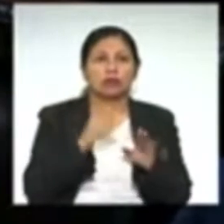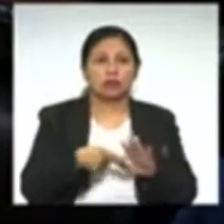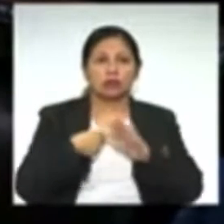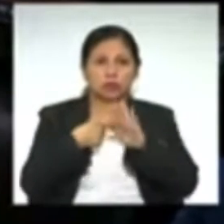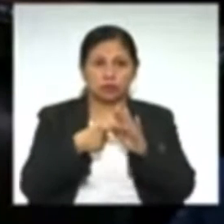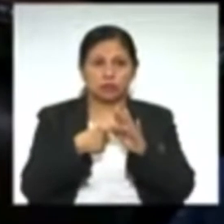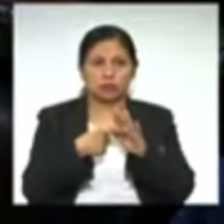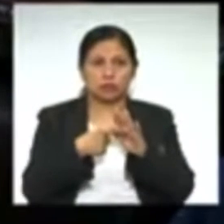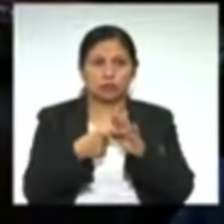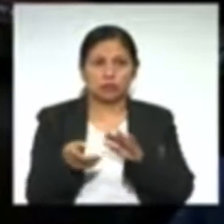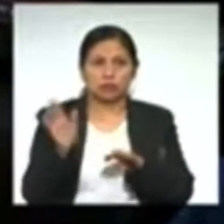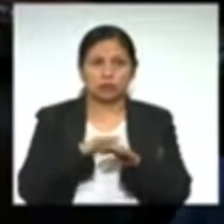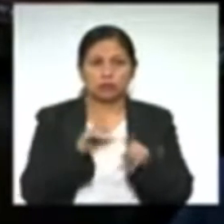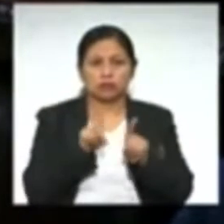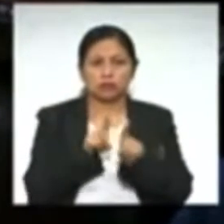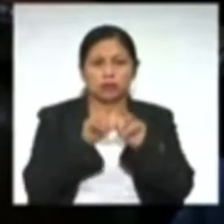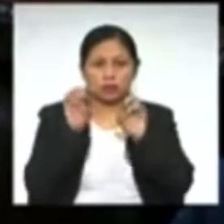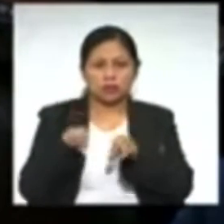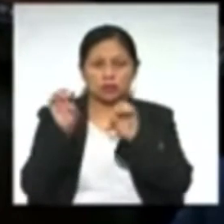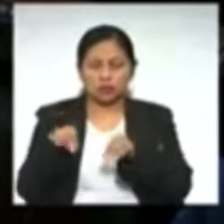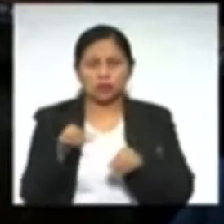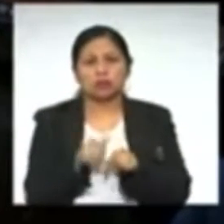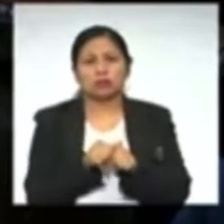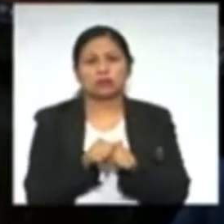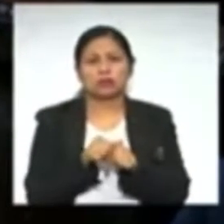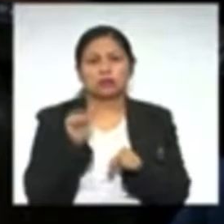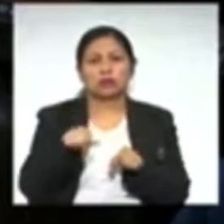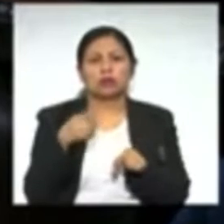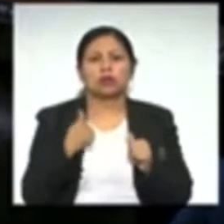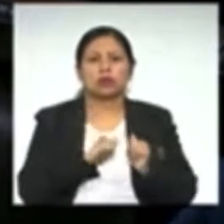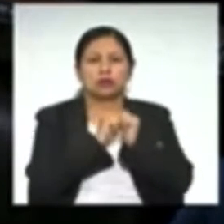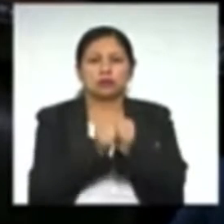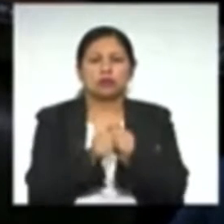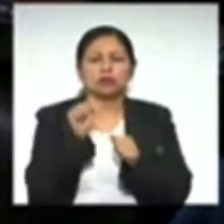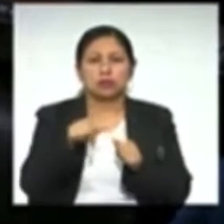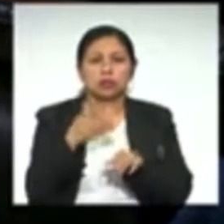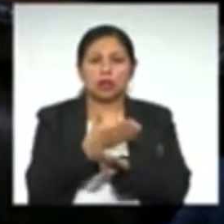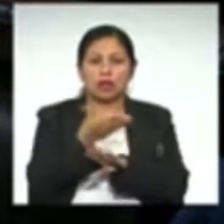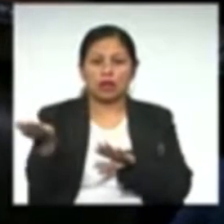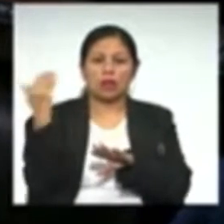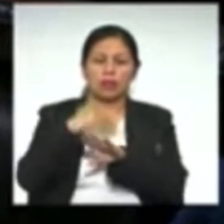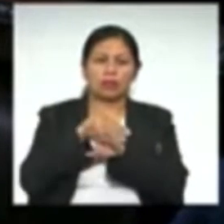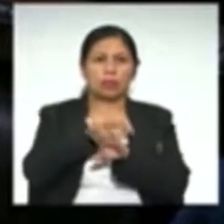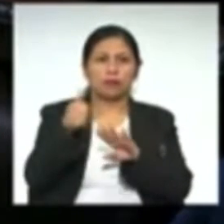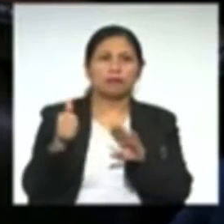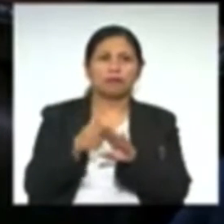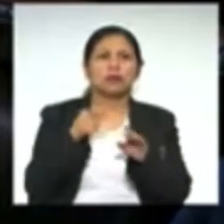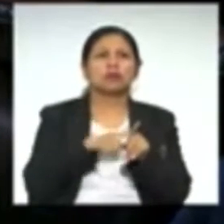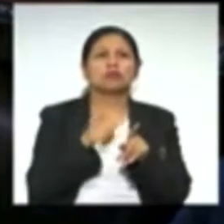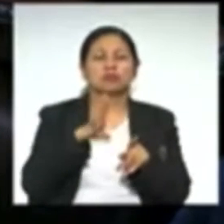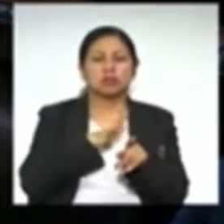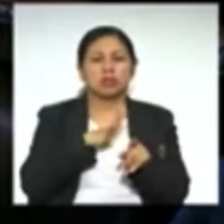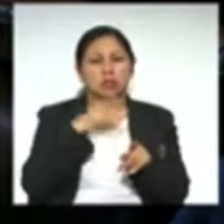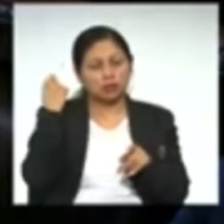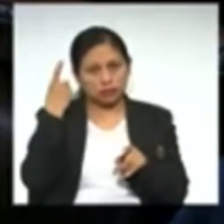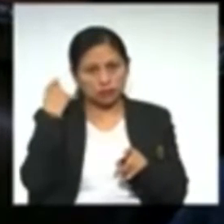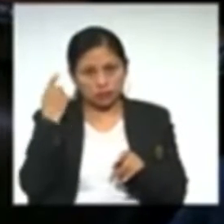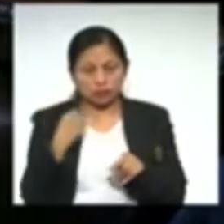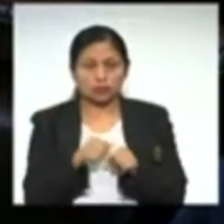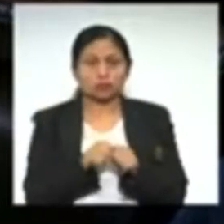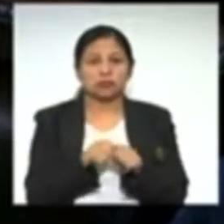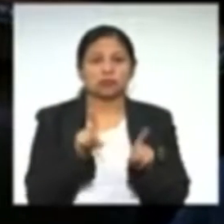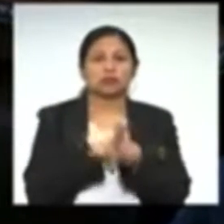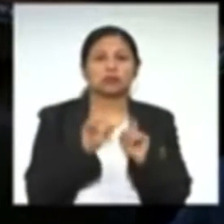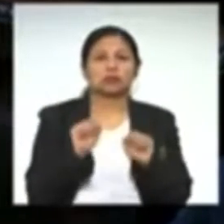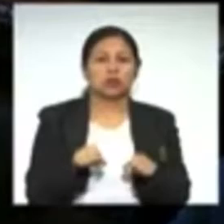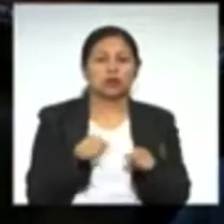colegas y las personas que hoy nos acompañan ahí atrás? ¿Saben qué es lo que tienen que entender?